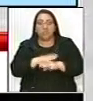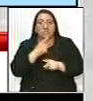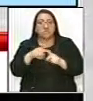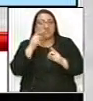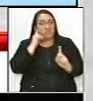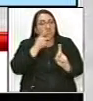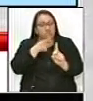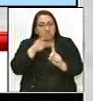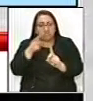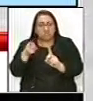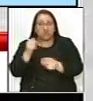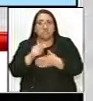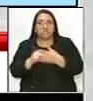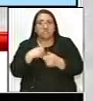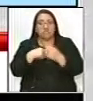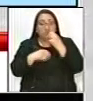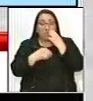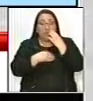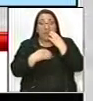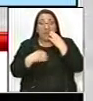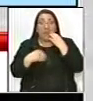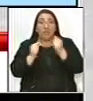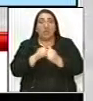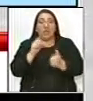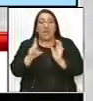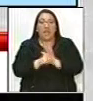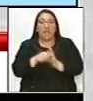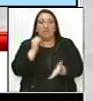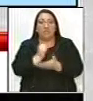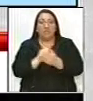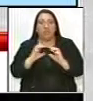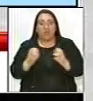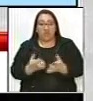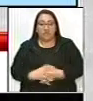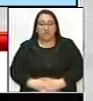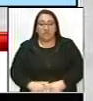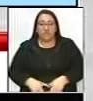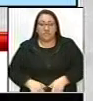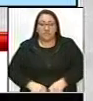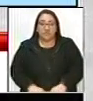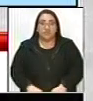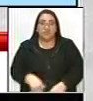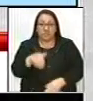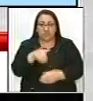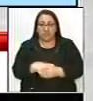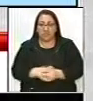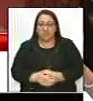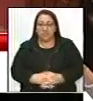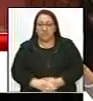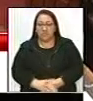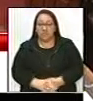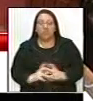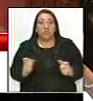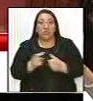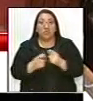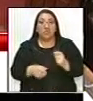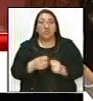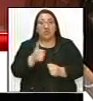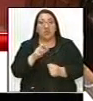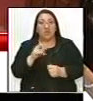observaciones formuladas por el Poder Ejecutivo a las leyes aprobadas por el Congreso de la República. Al voto. Señores congresistas, Arana